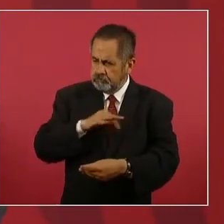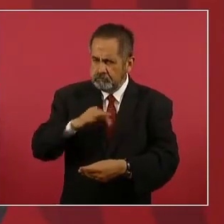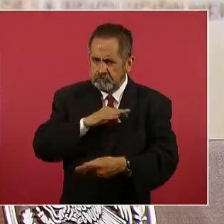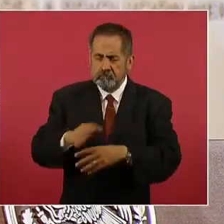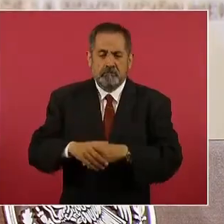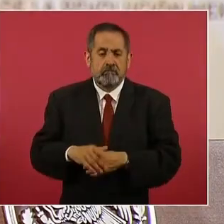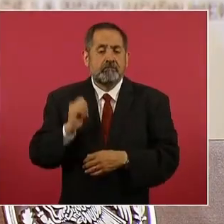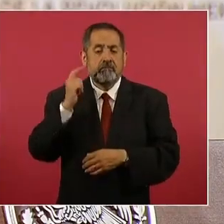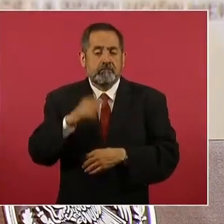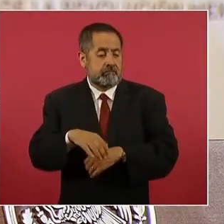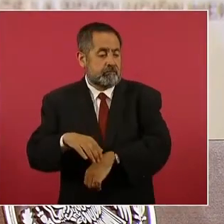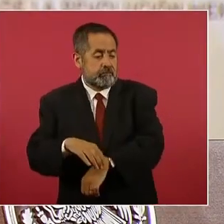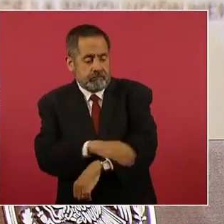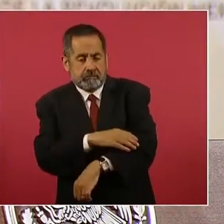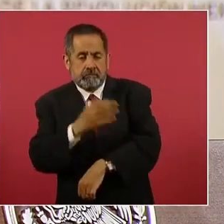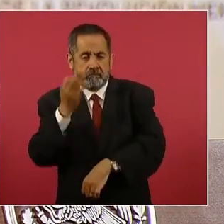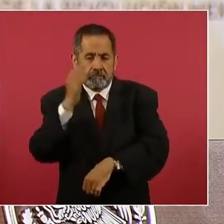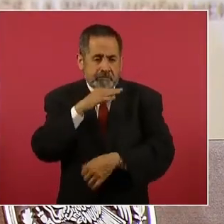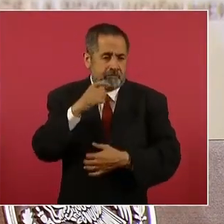prótesis,